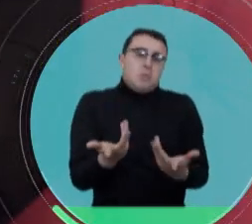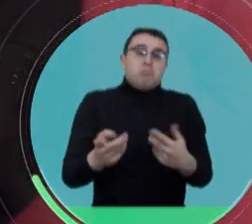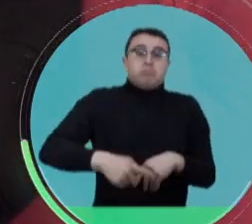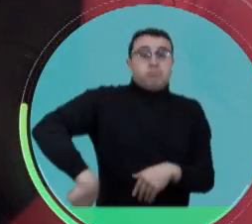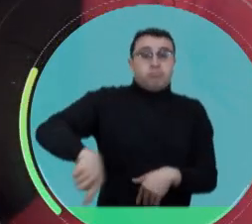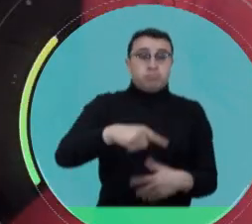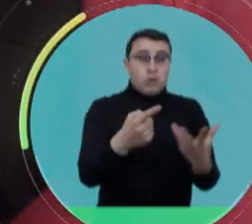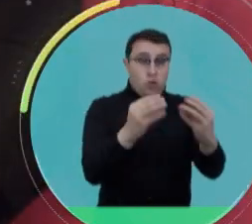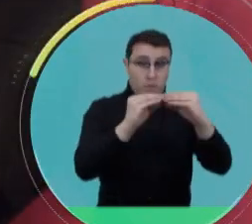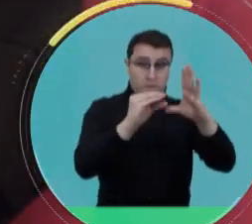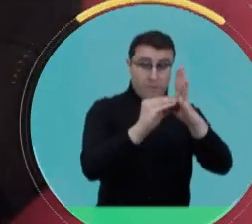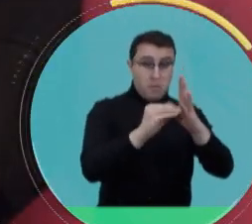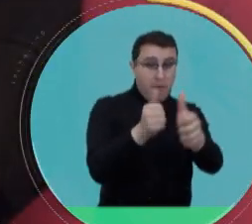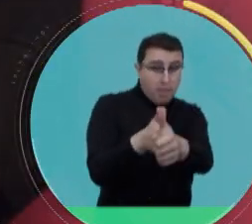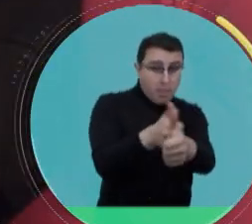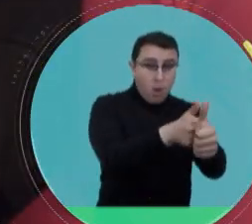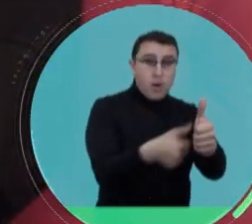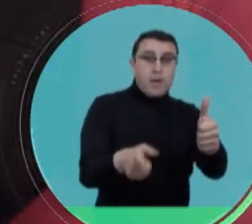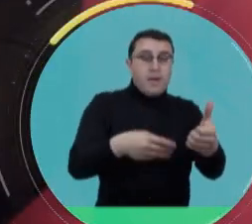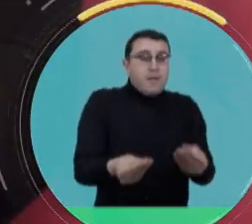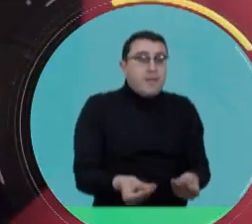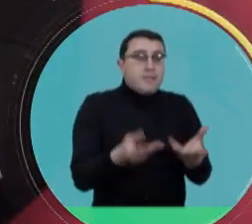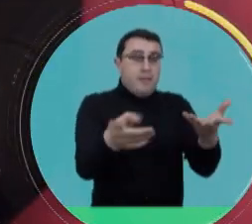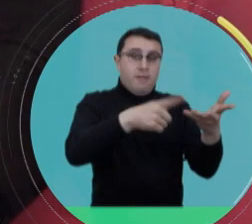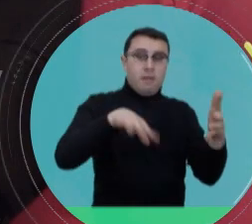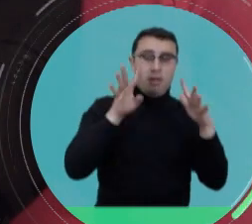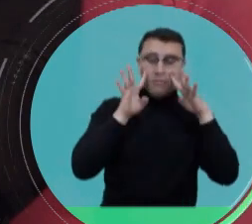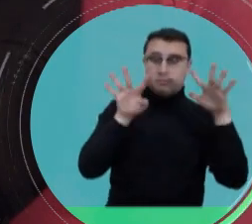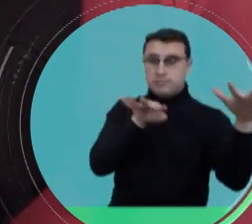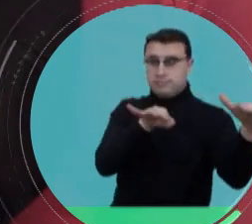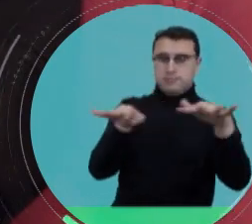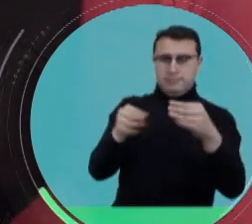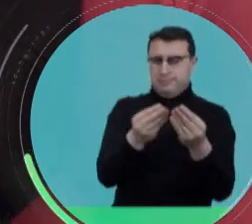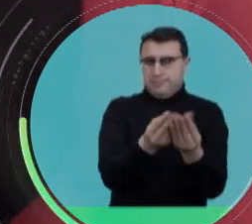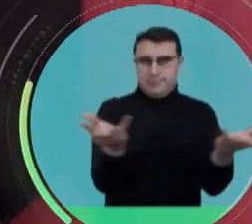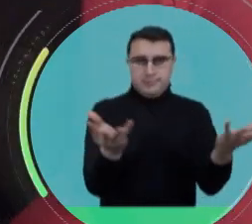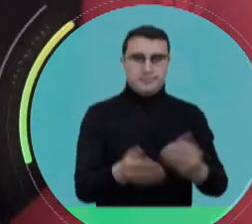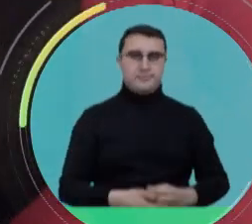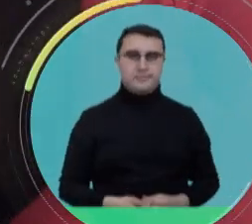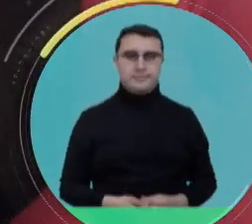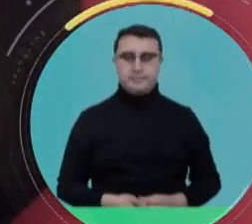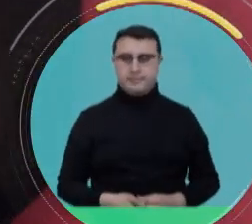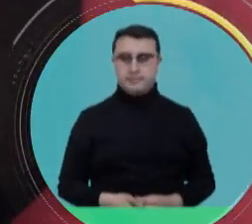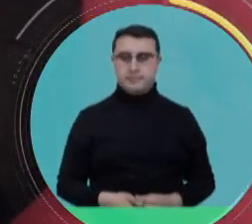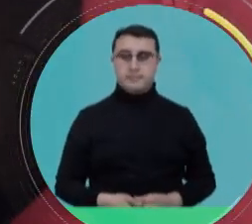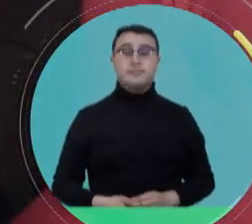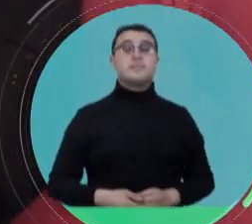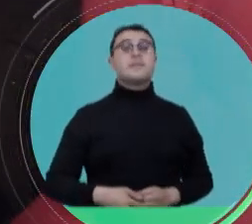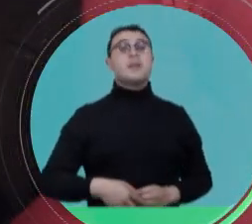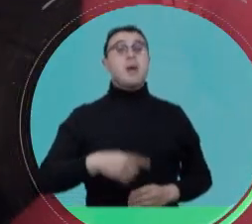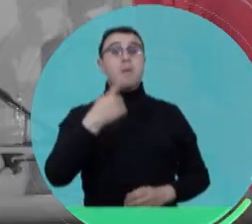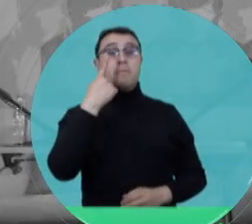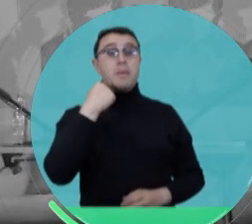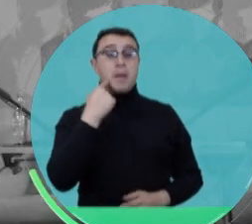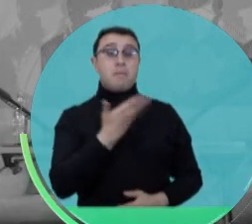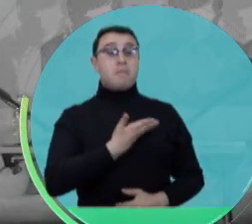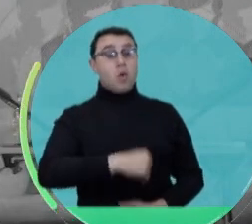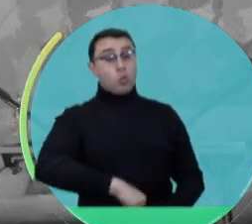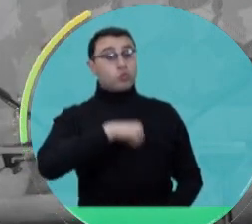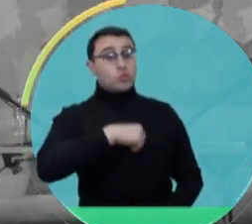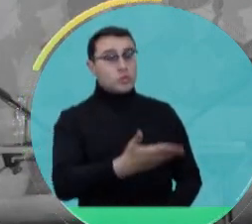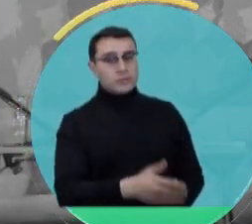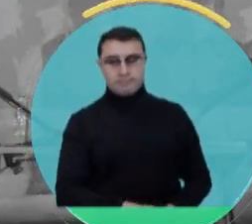que cada una de cada una de esas plataformas es un canal para llegarle a nuestros televidentes y a diferente tipo de audiencias está muy